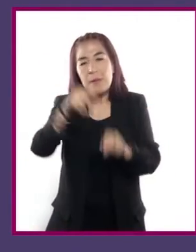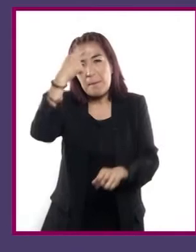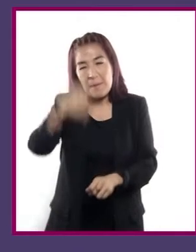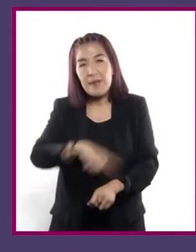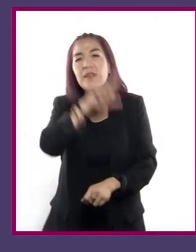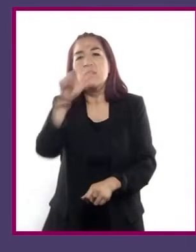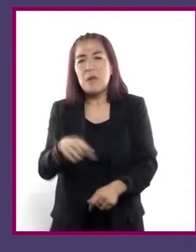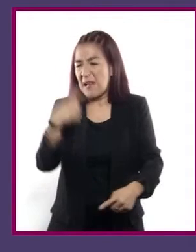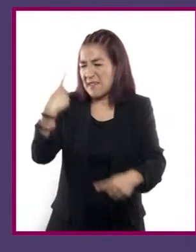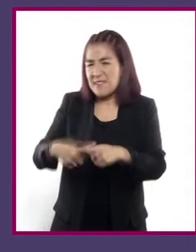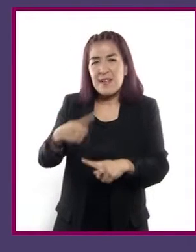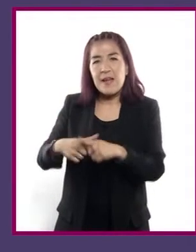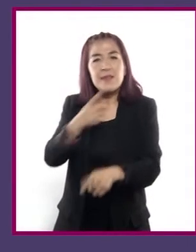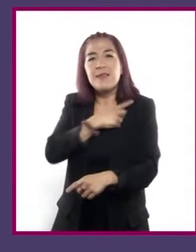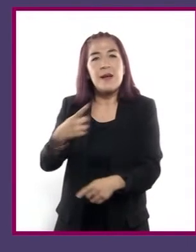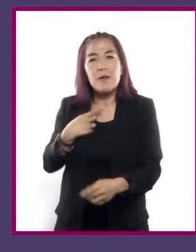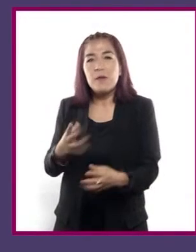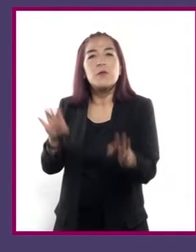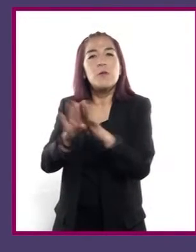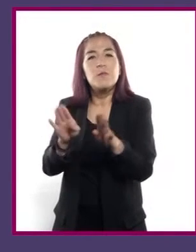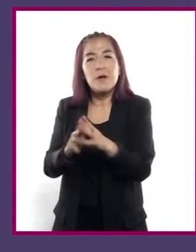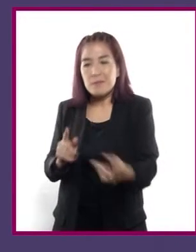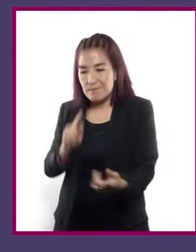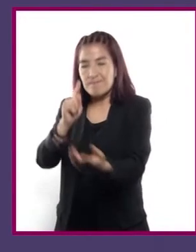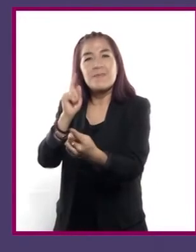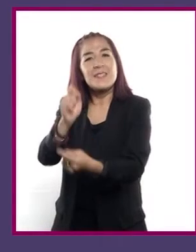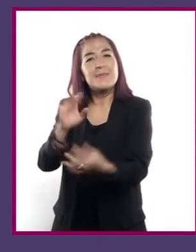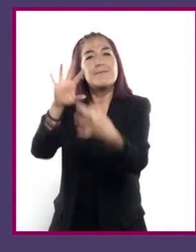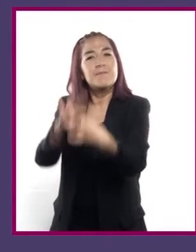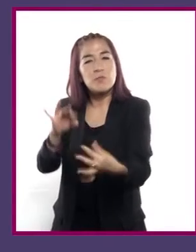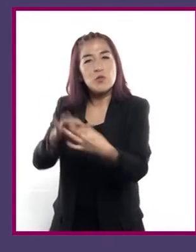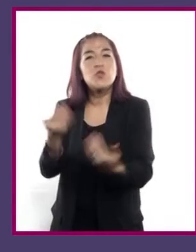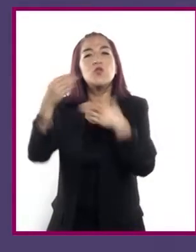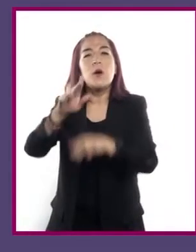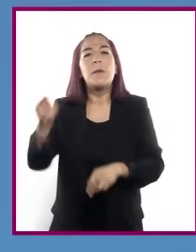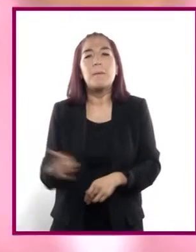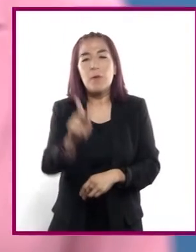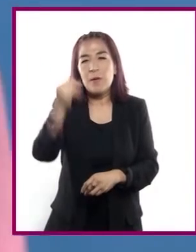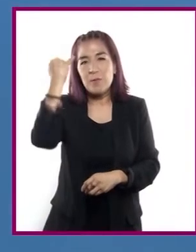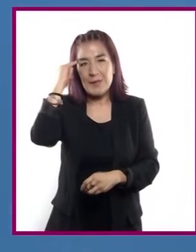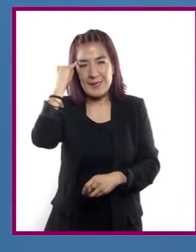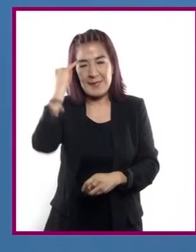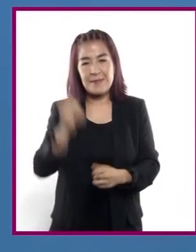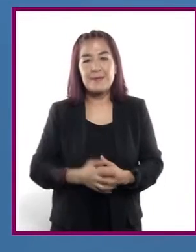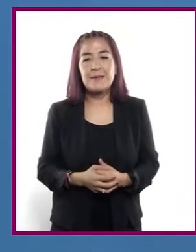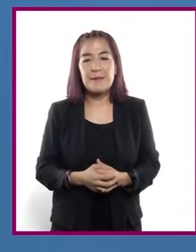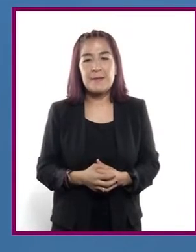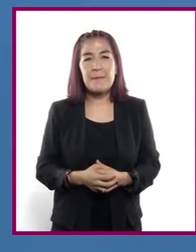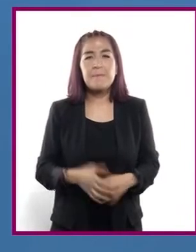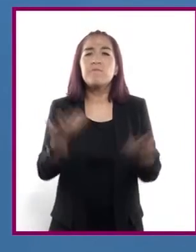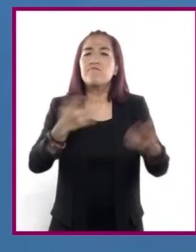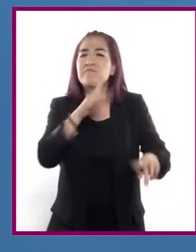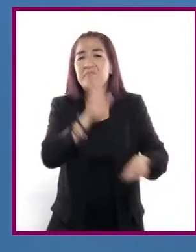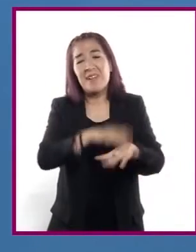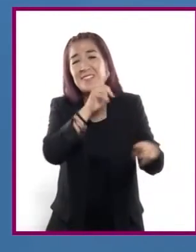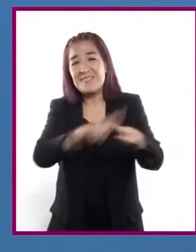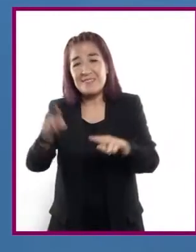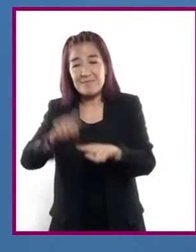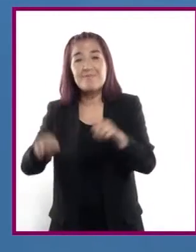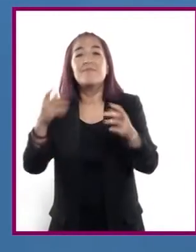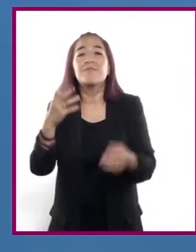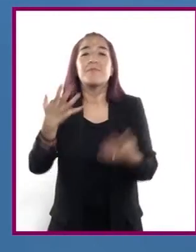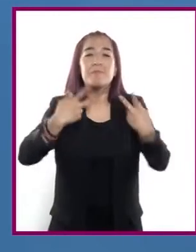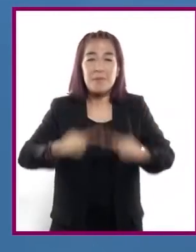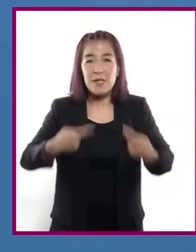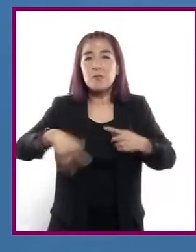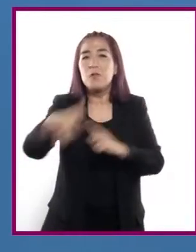determinar a quiénes se aplican las disposiciones sobre pueblos indígenas. La pluralidad es